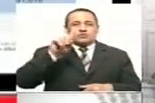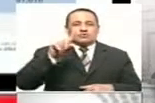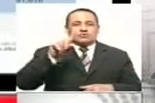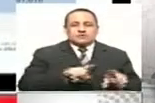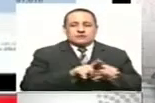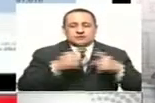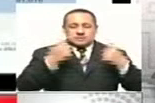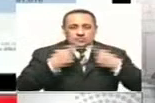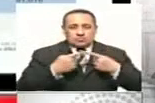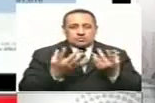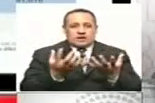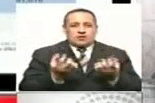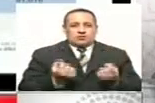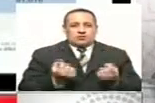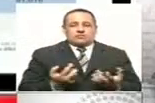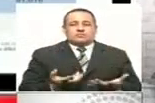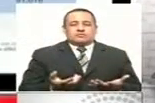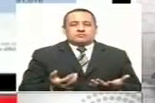ahorro acumulado,